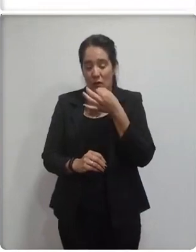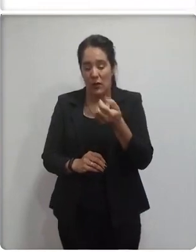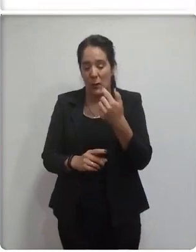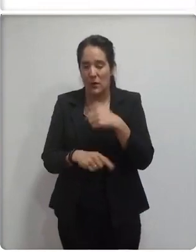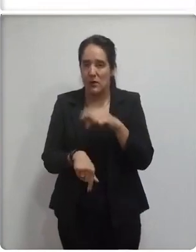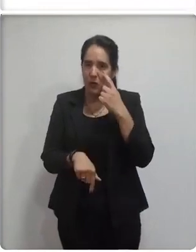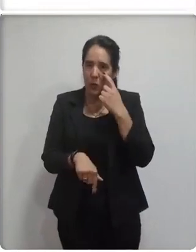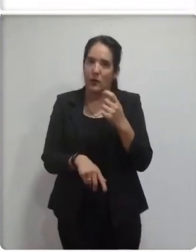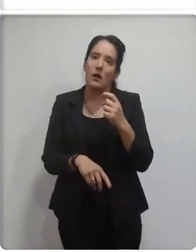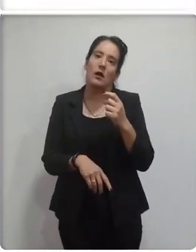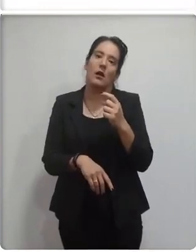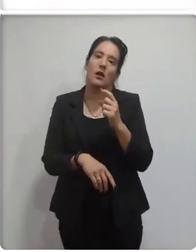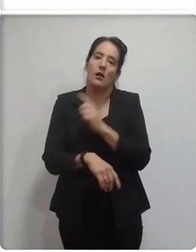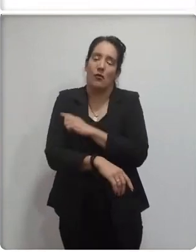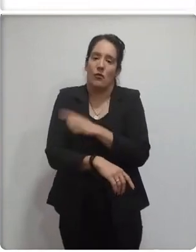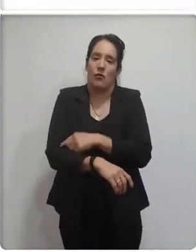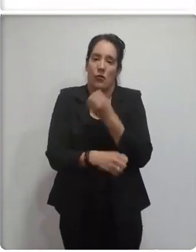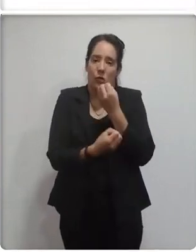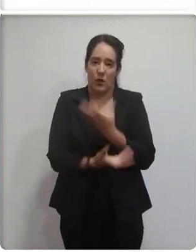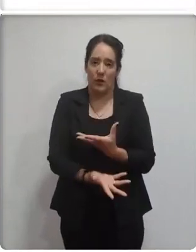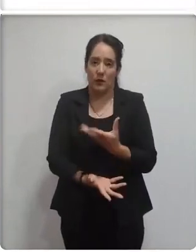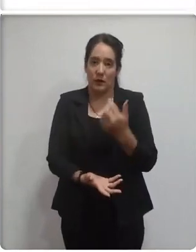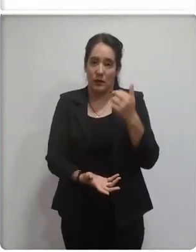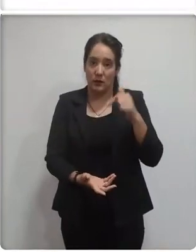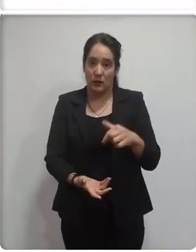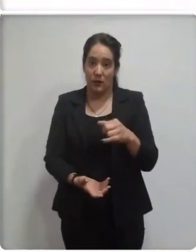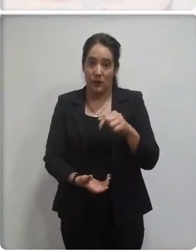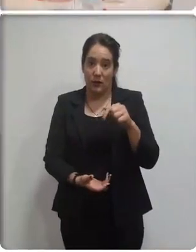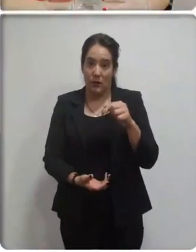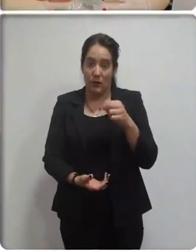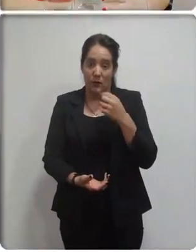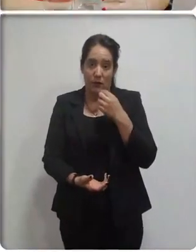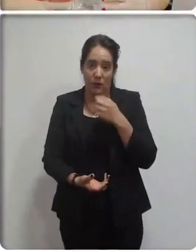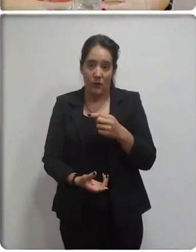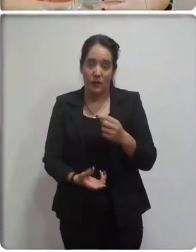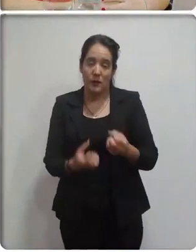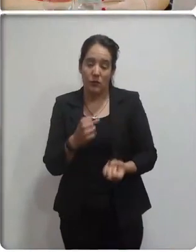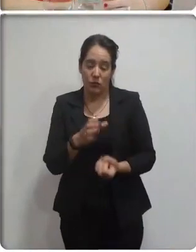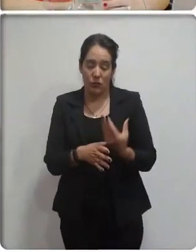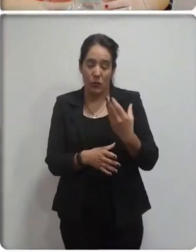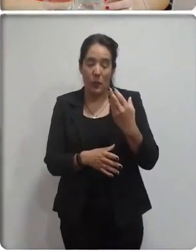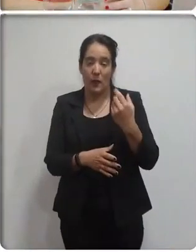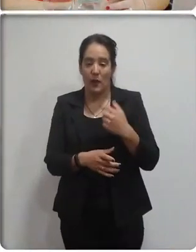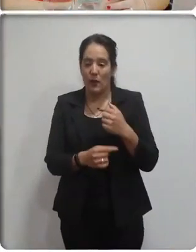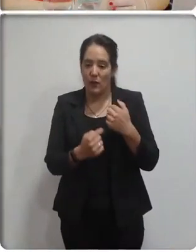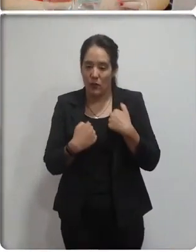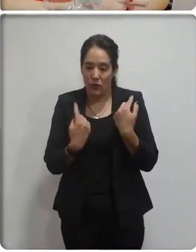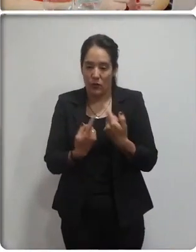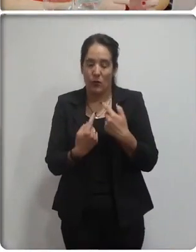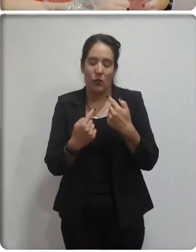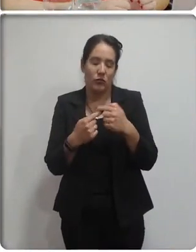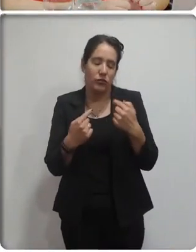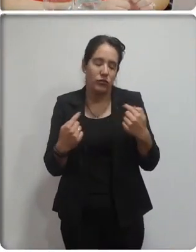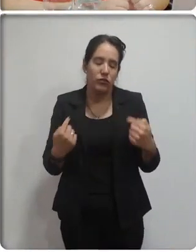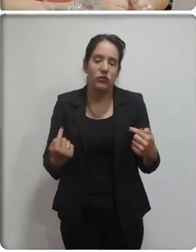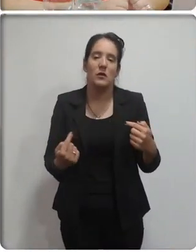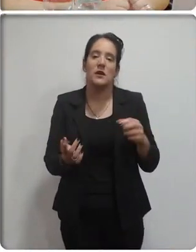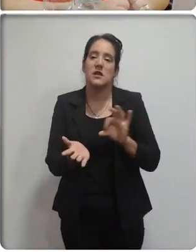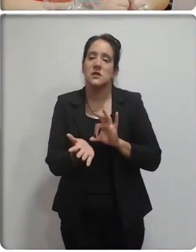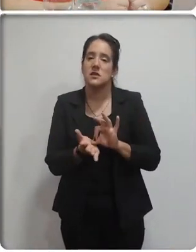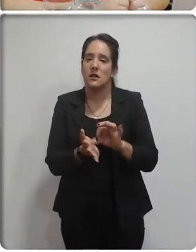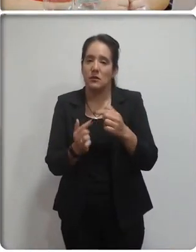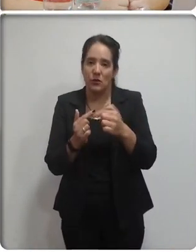ellos identificaron de lo que es hoy el CRENADESER, que es que tenemos múltiples prestaciones especializadas